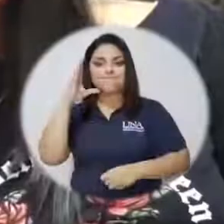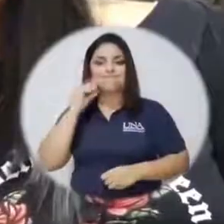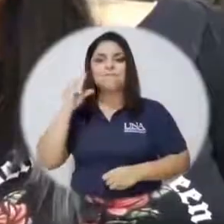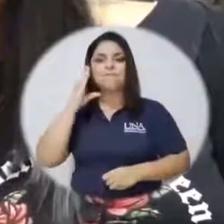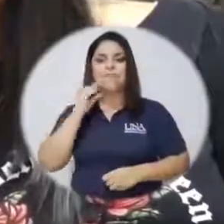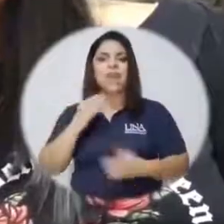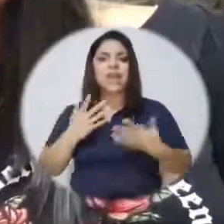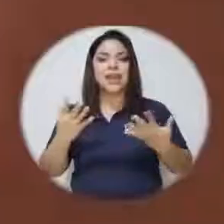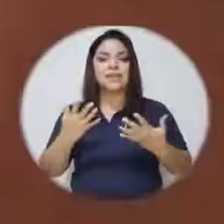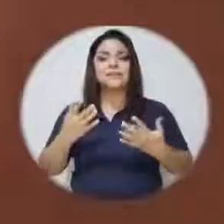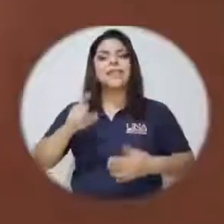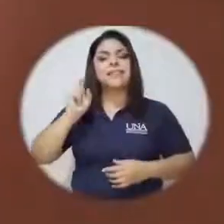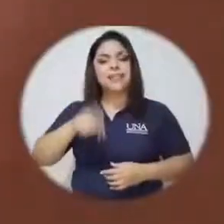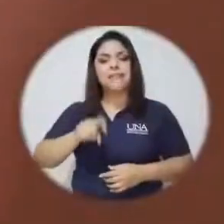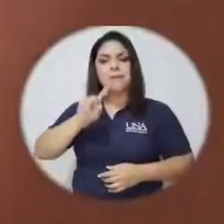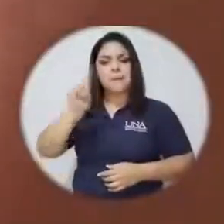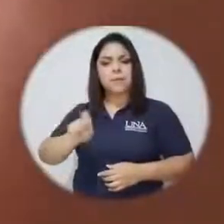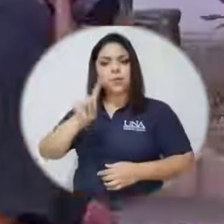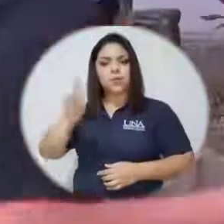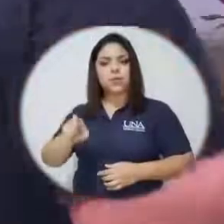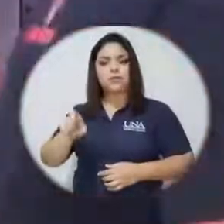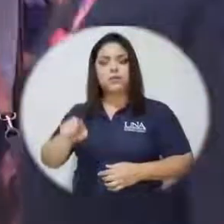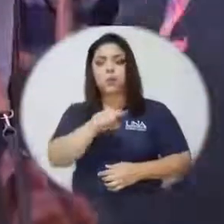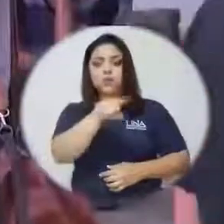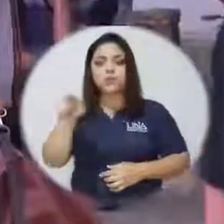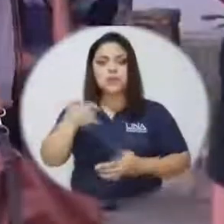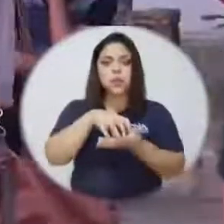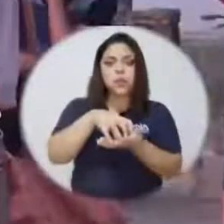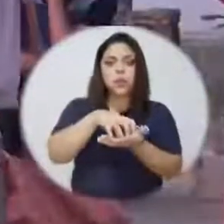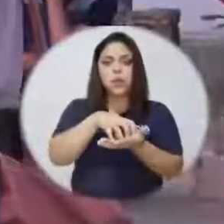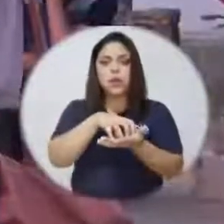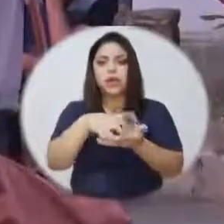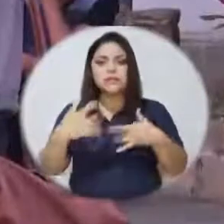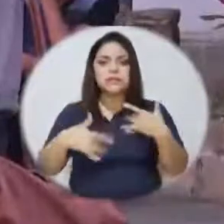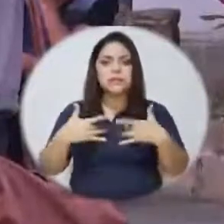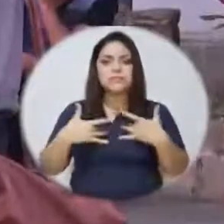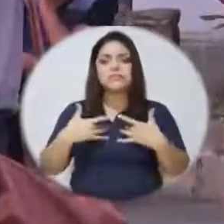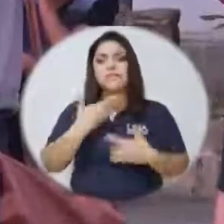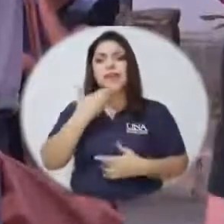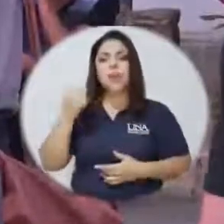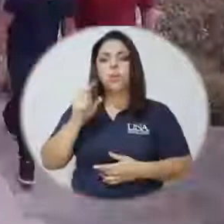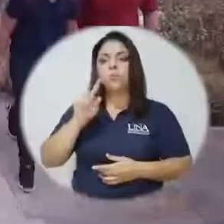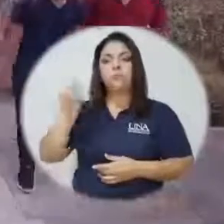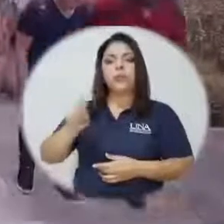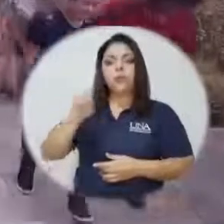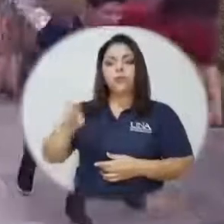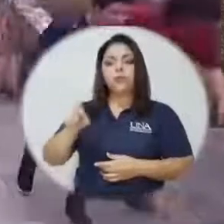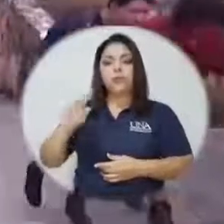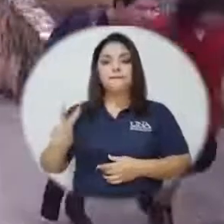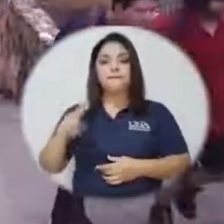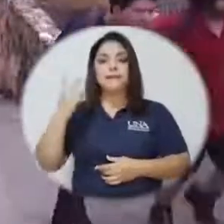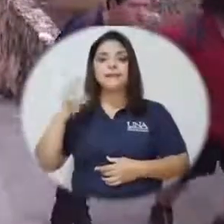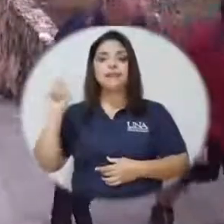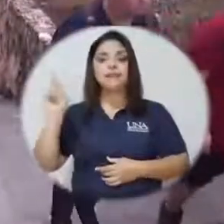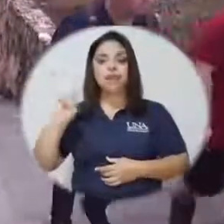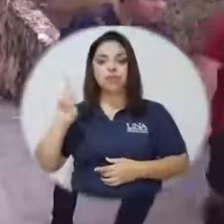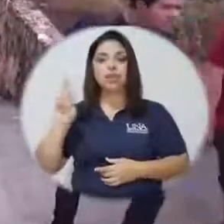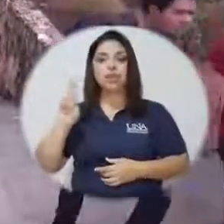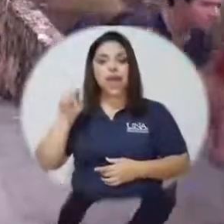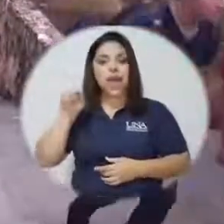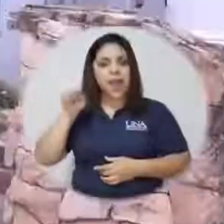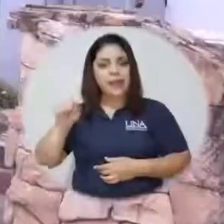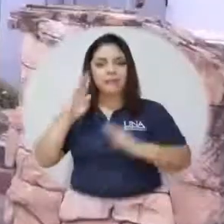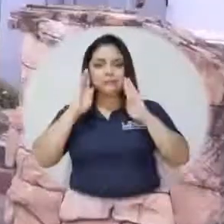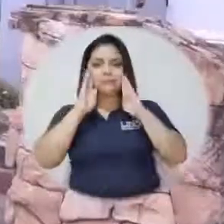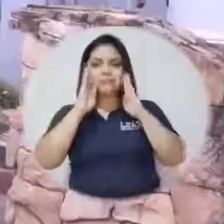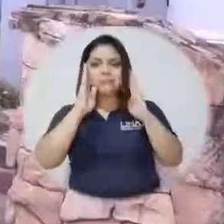sido preguntar. Si usted tiene una duda, siempre pregunta. La vicerrectoría está abocada a resolver